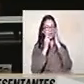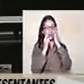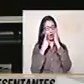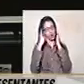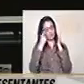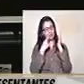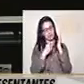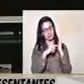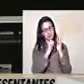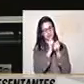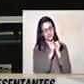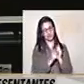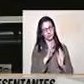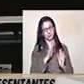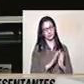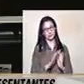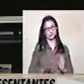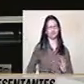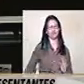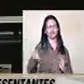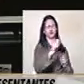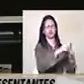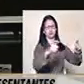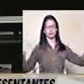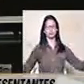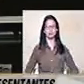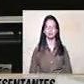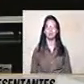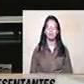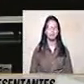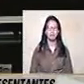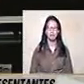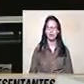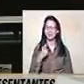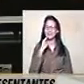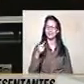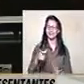popular. Él no ganó. No puede ser que hoy